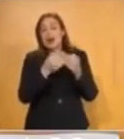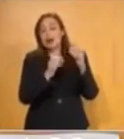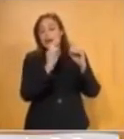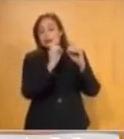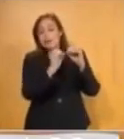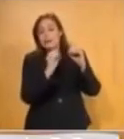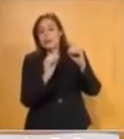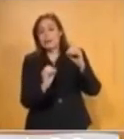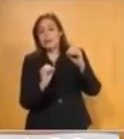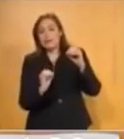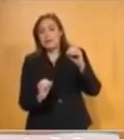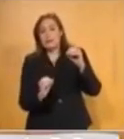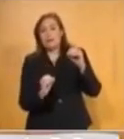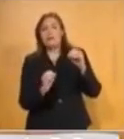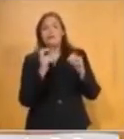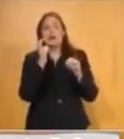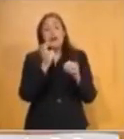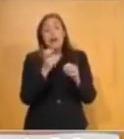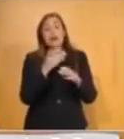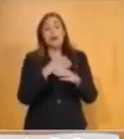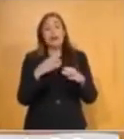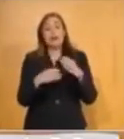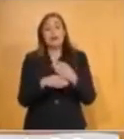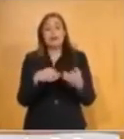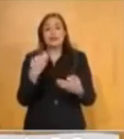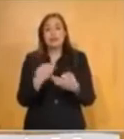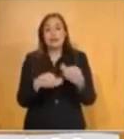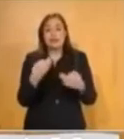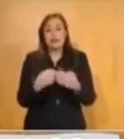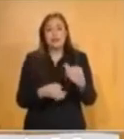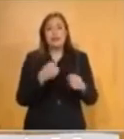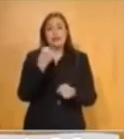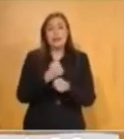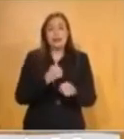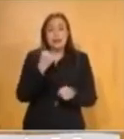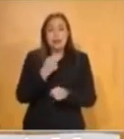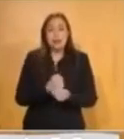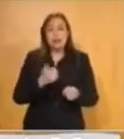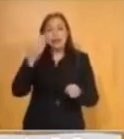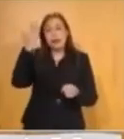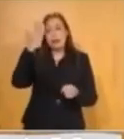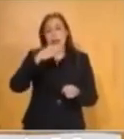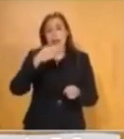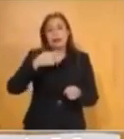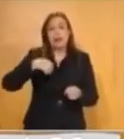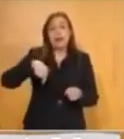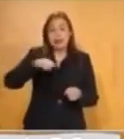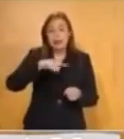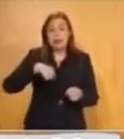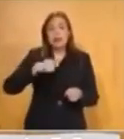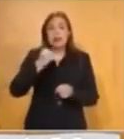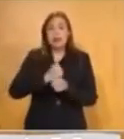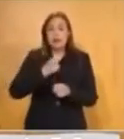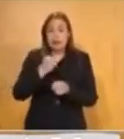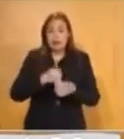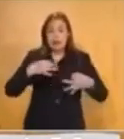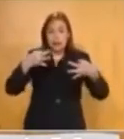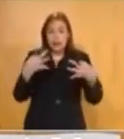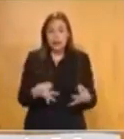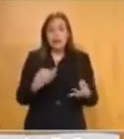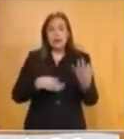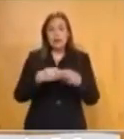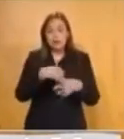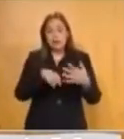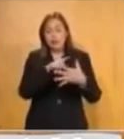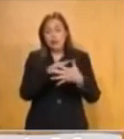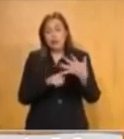esas son precisamente las cosas que necesitamos realizar, practicar, para saber si estamos empleando correctamente los diferentes elementos